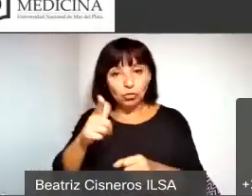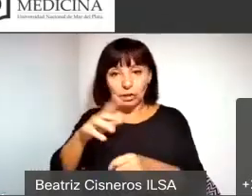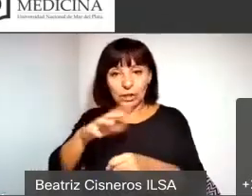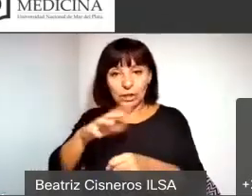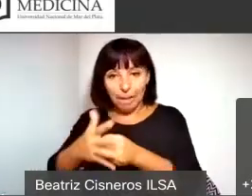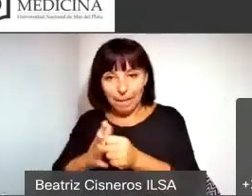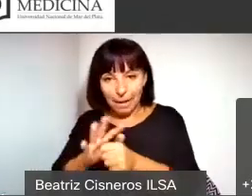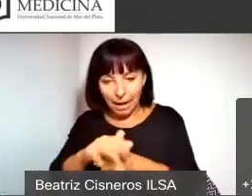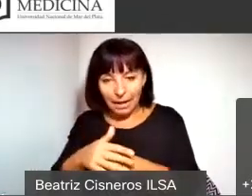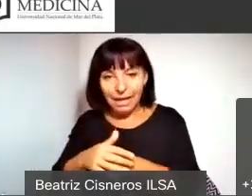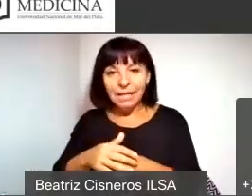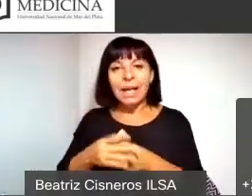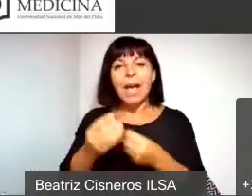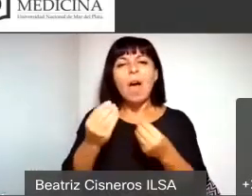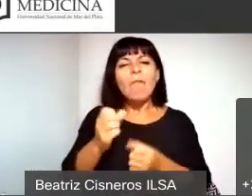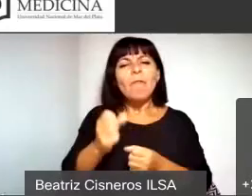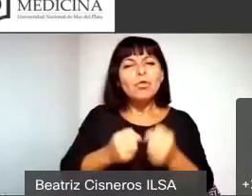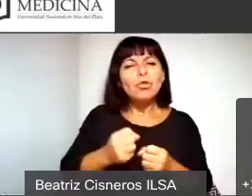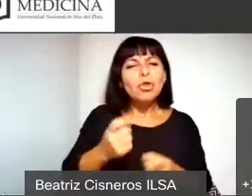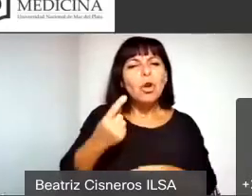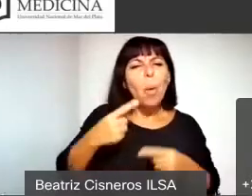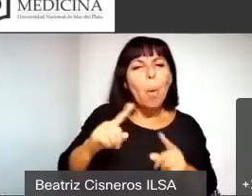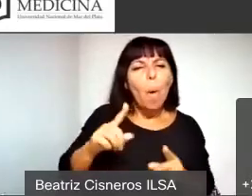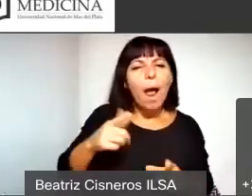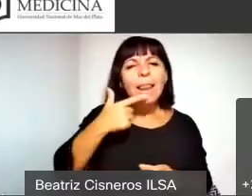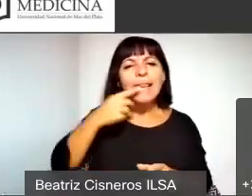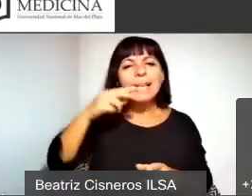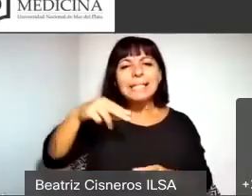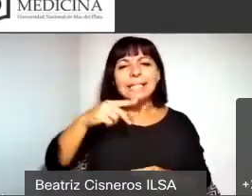síntesis proteica.